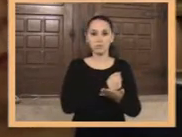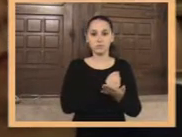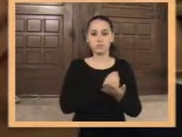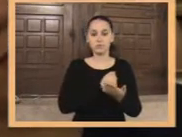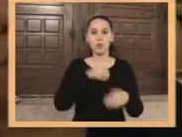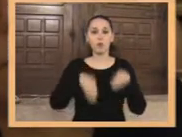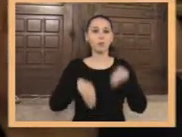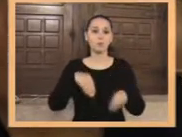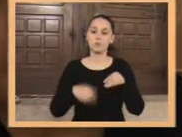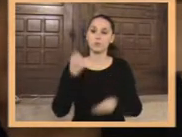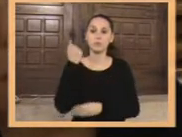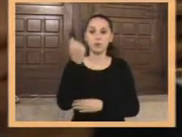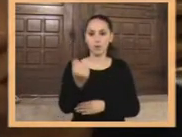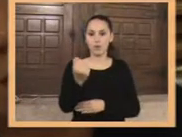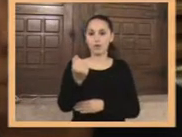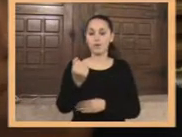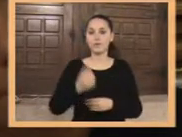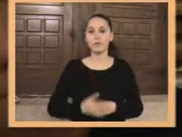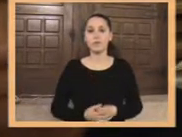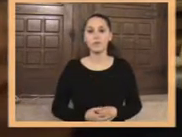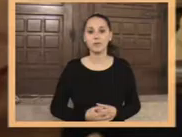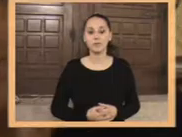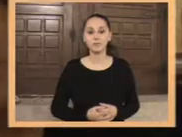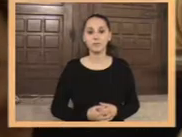unánime por parte del Ayuntamiento de Plasencia.